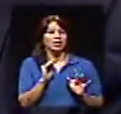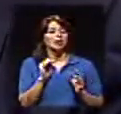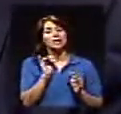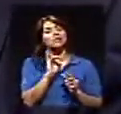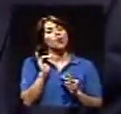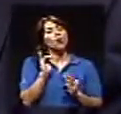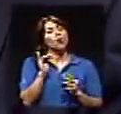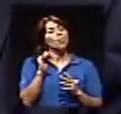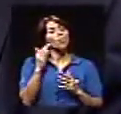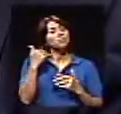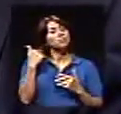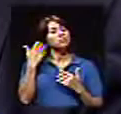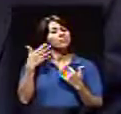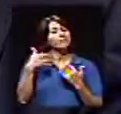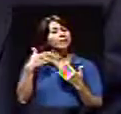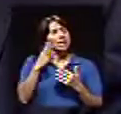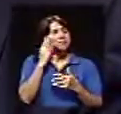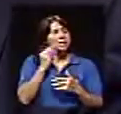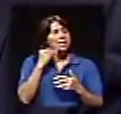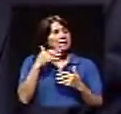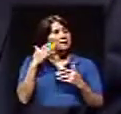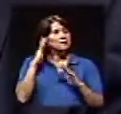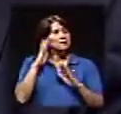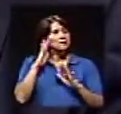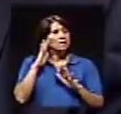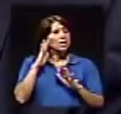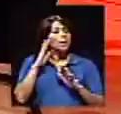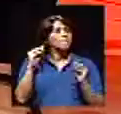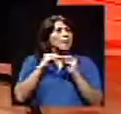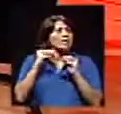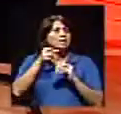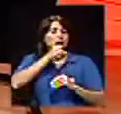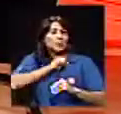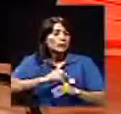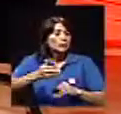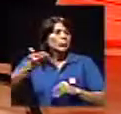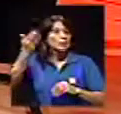ellas van más allá, me parece, de los 20 años,